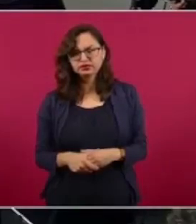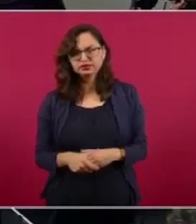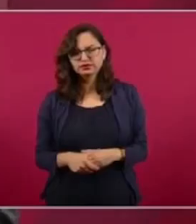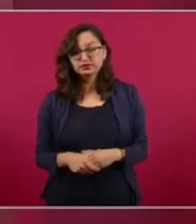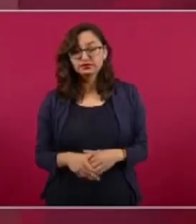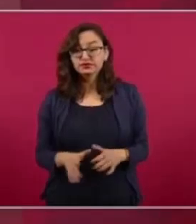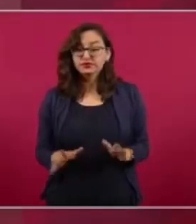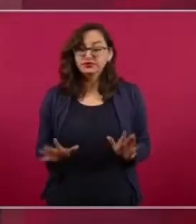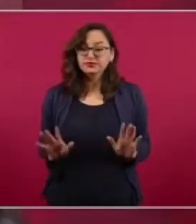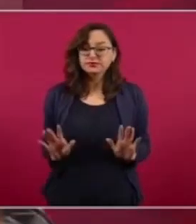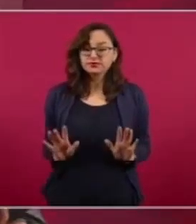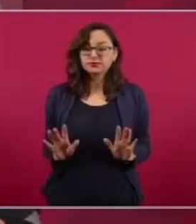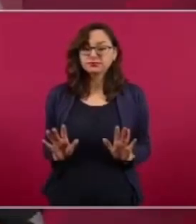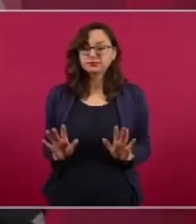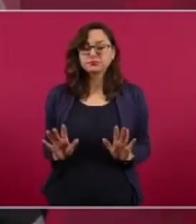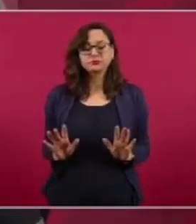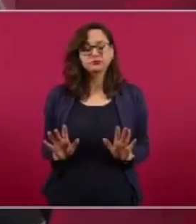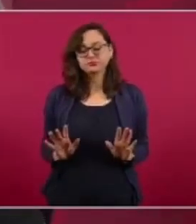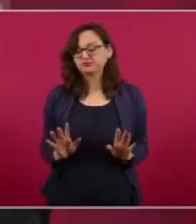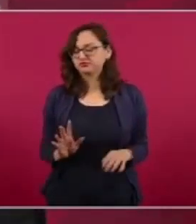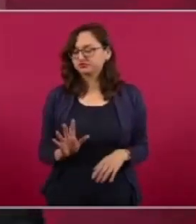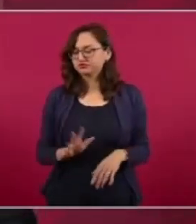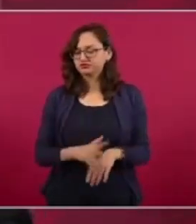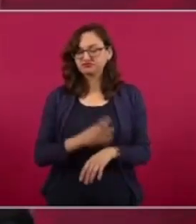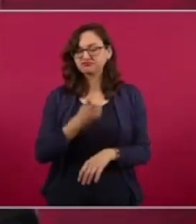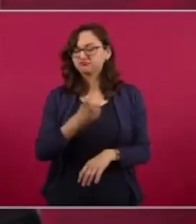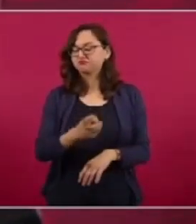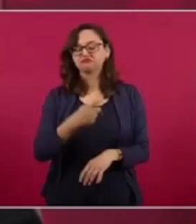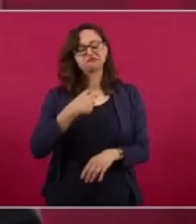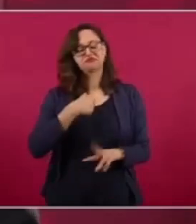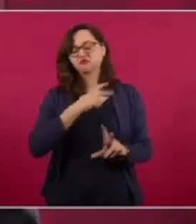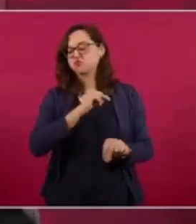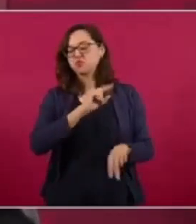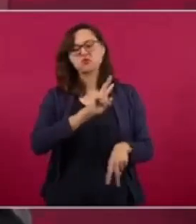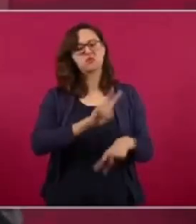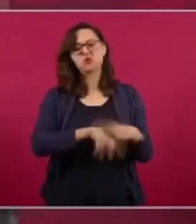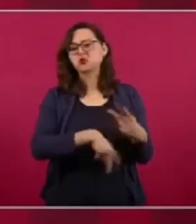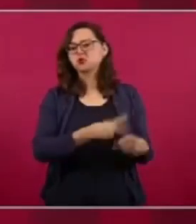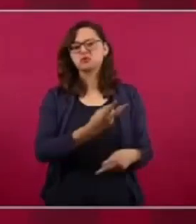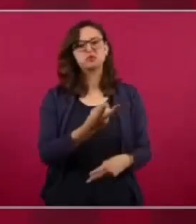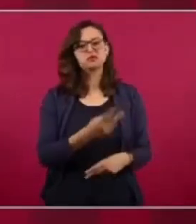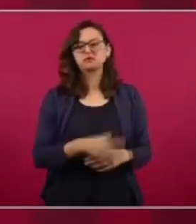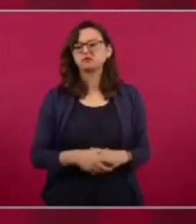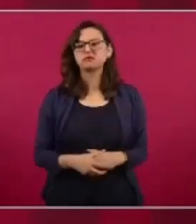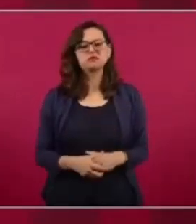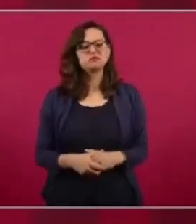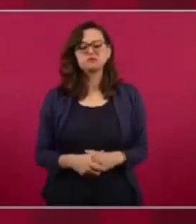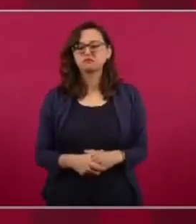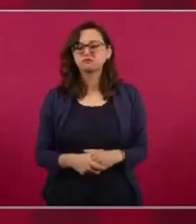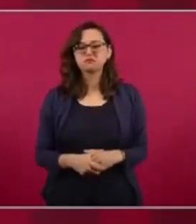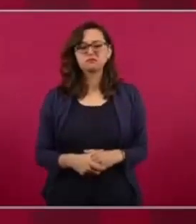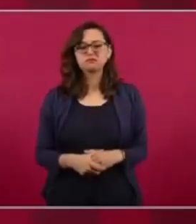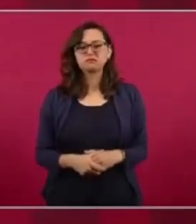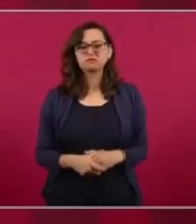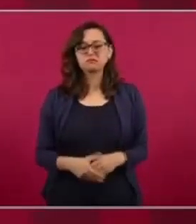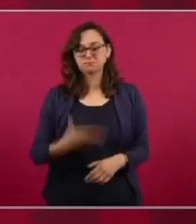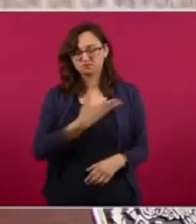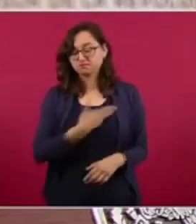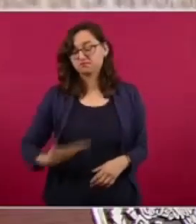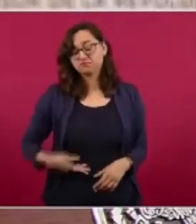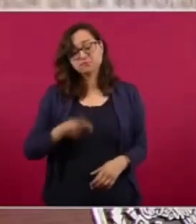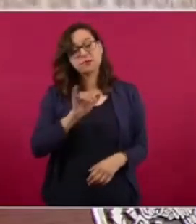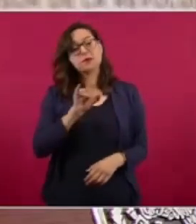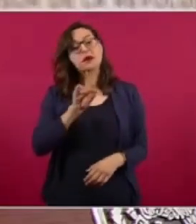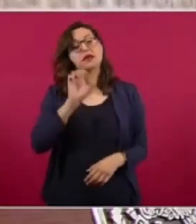Por eso, no a la cumbre, y un abrazo al presidente Biden.